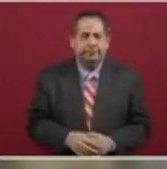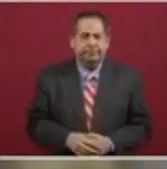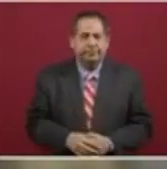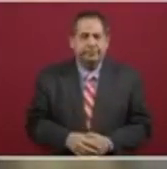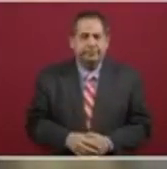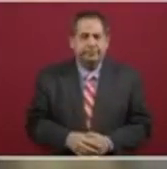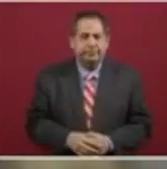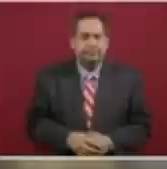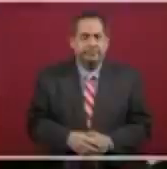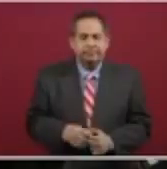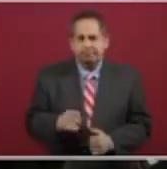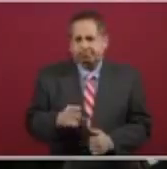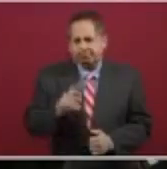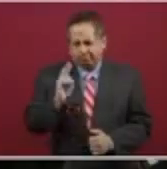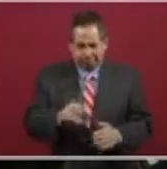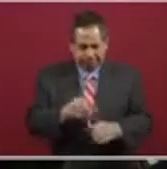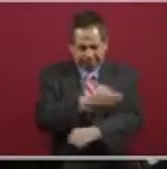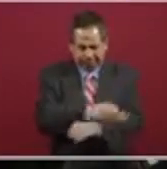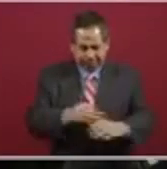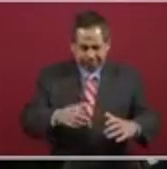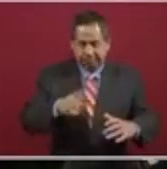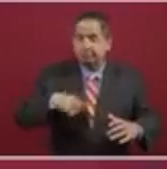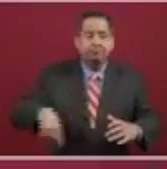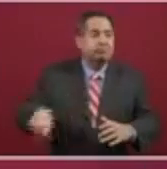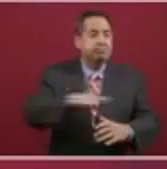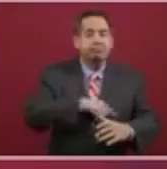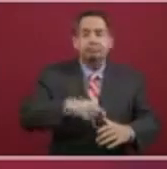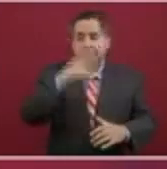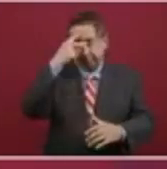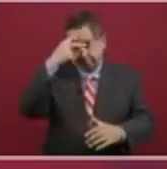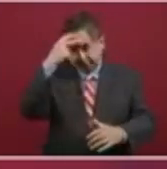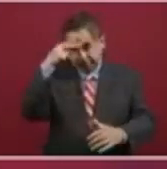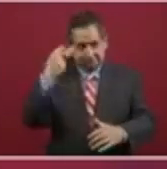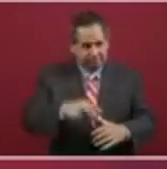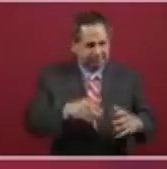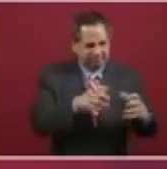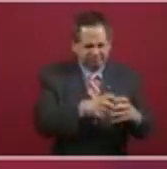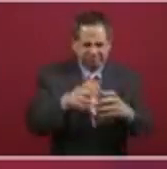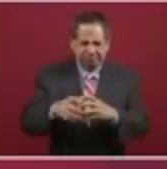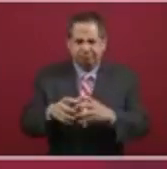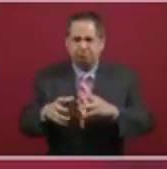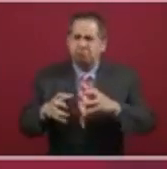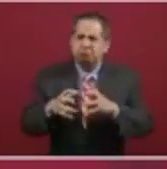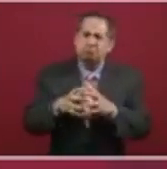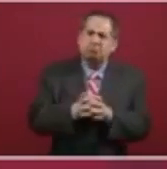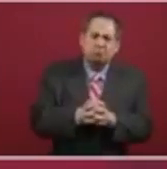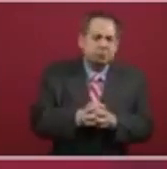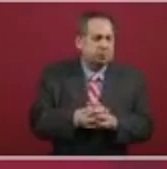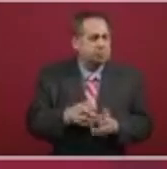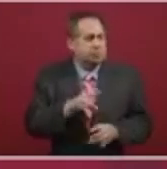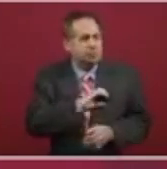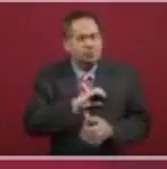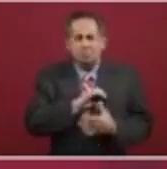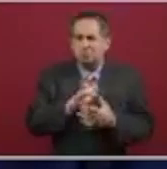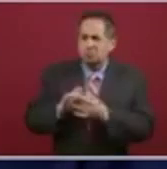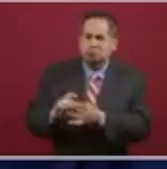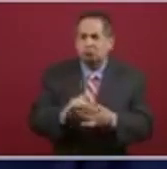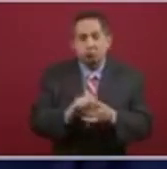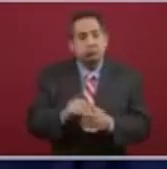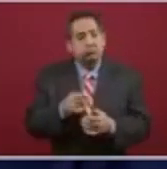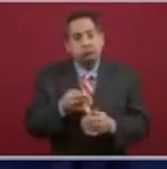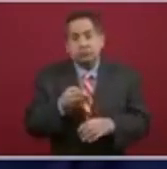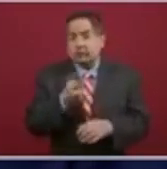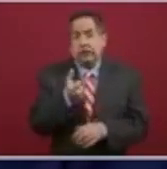Es una dicha que la familia mexicana sea tan fraterna, tan